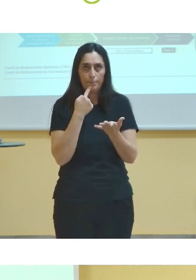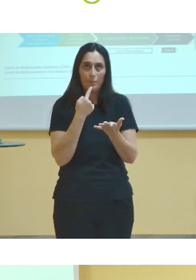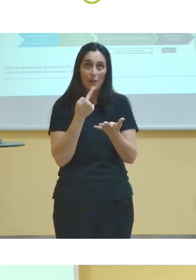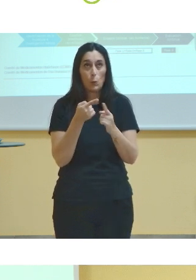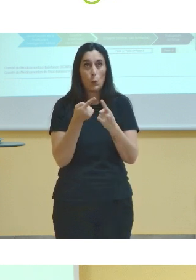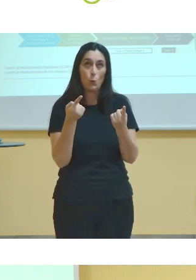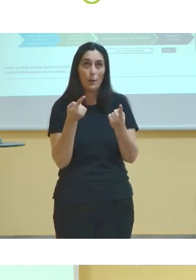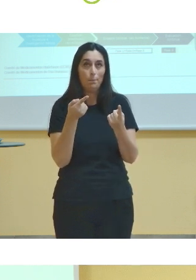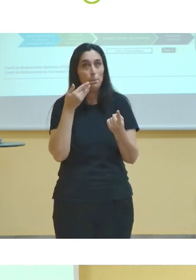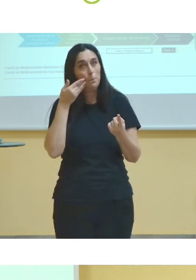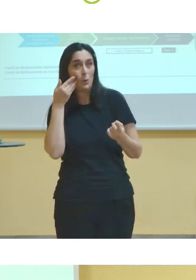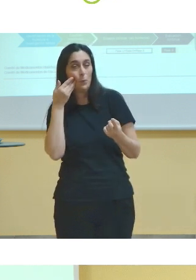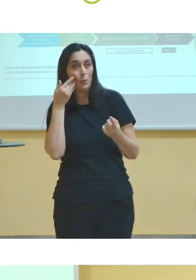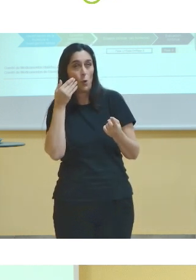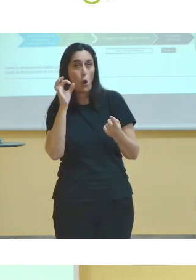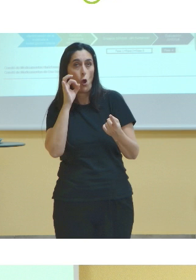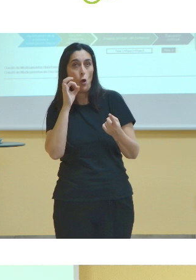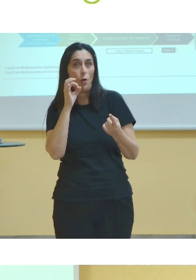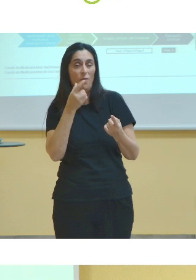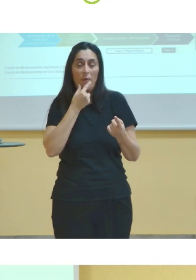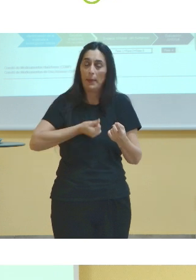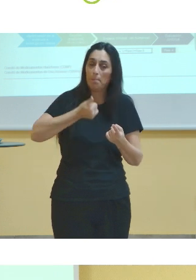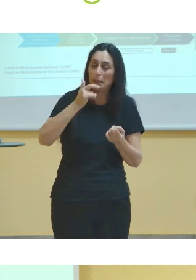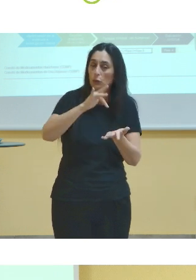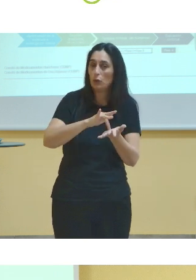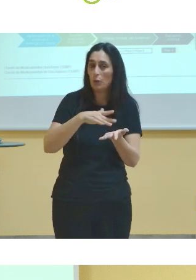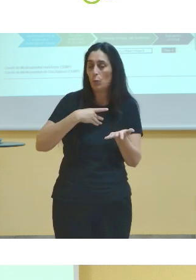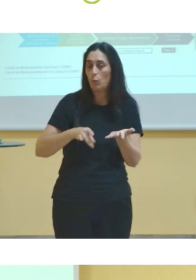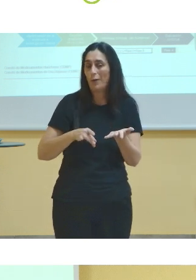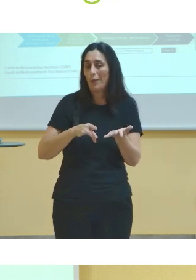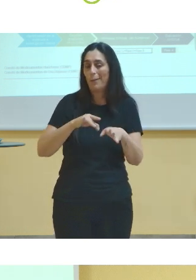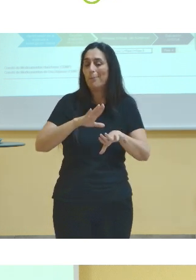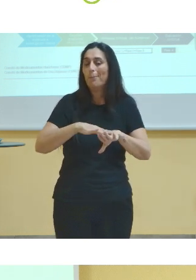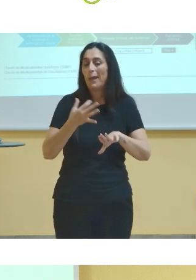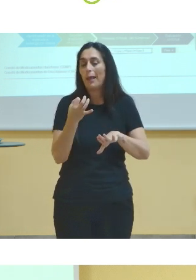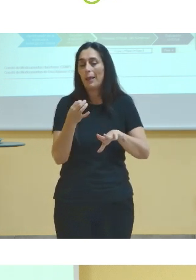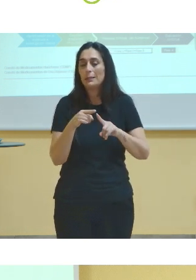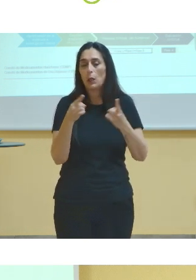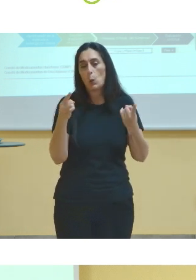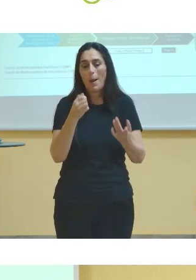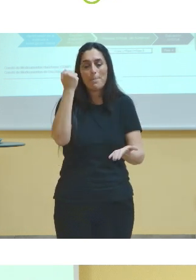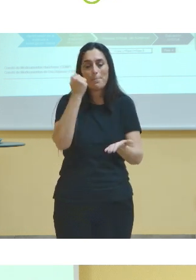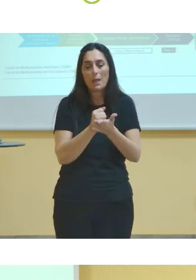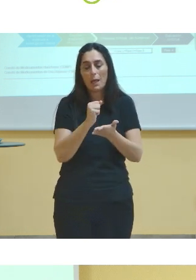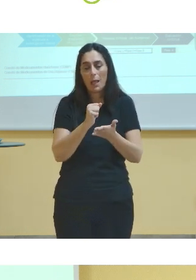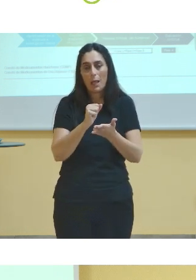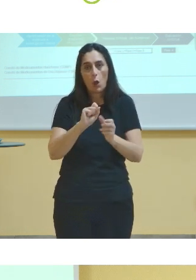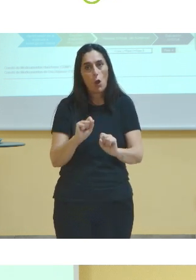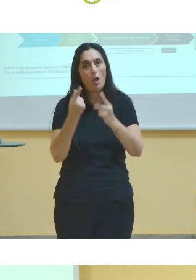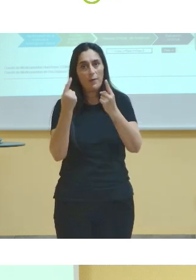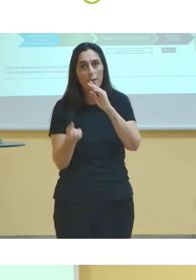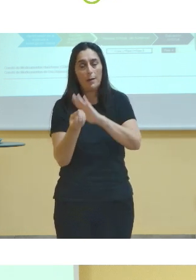privilegios, no lo sé, o facilidades a la hora de sus patentes, etcétera. Bueno, todo esto se